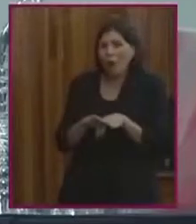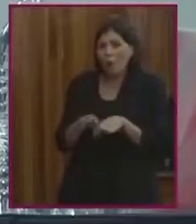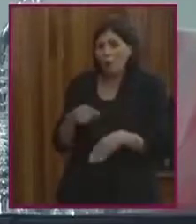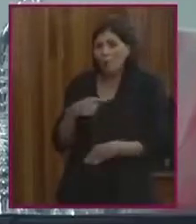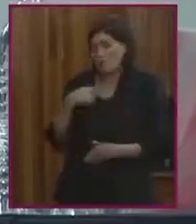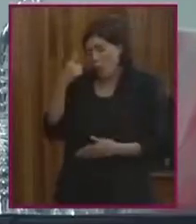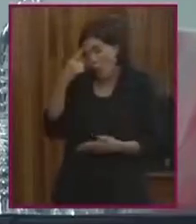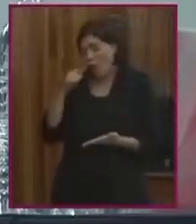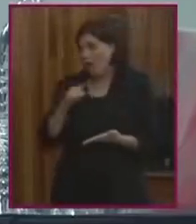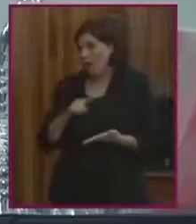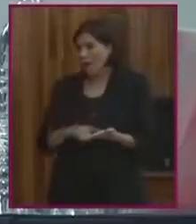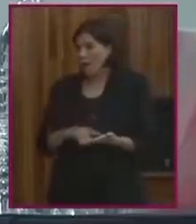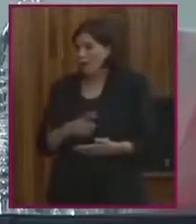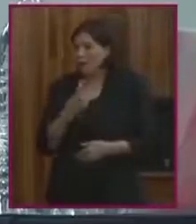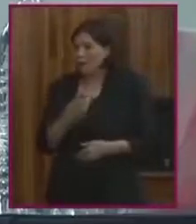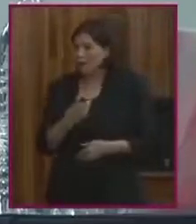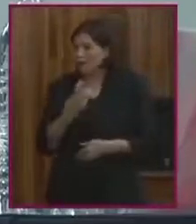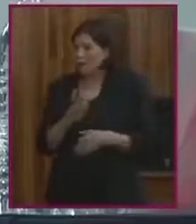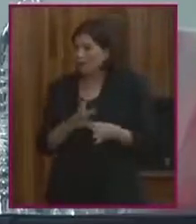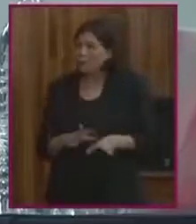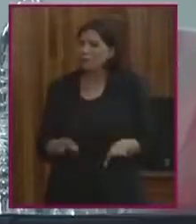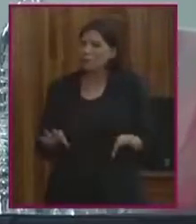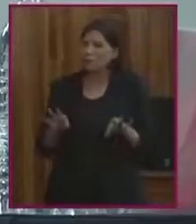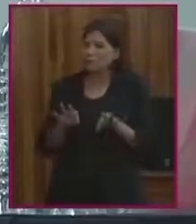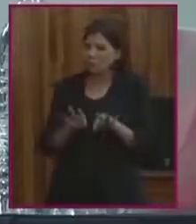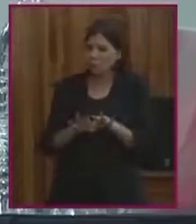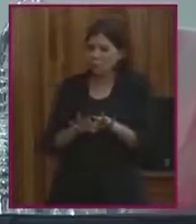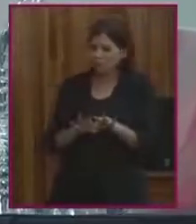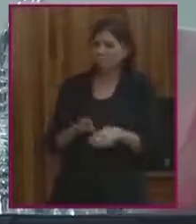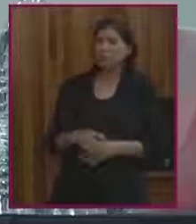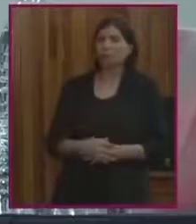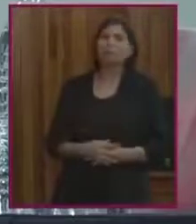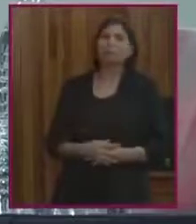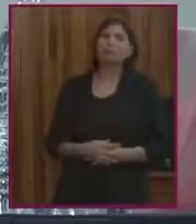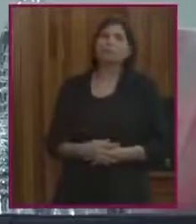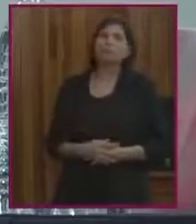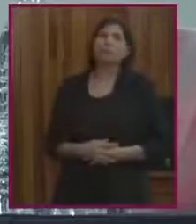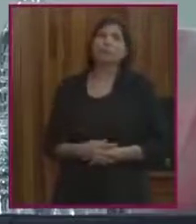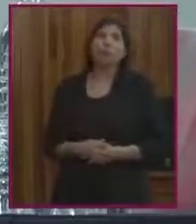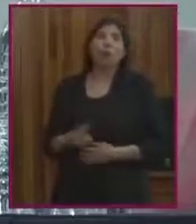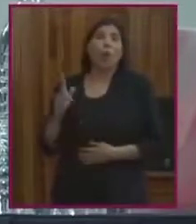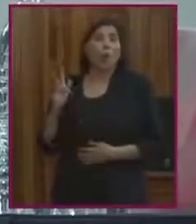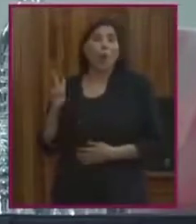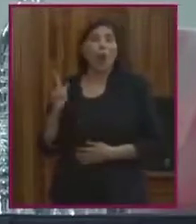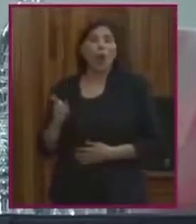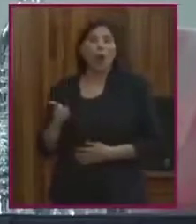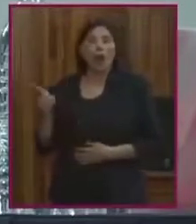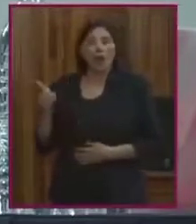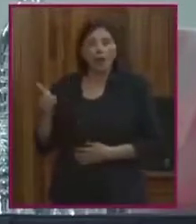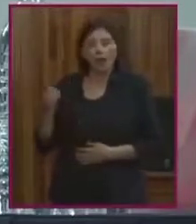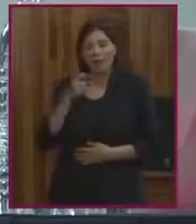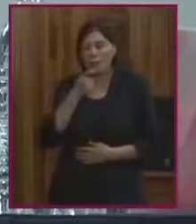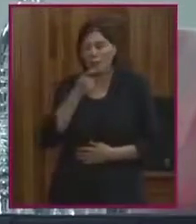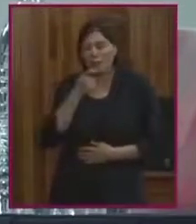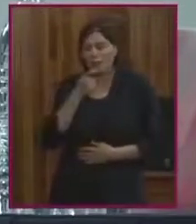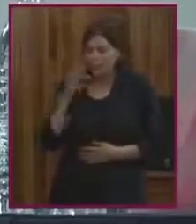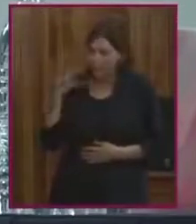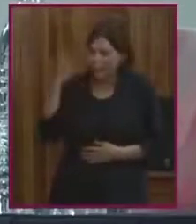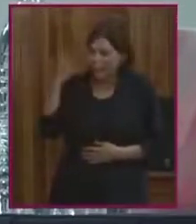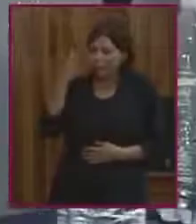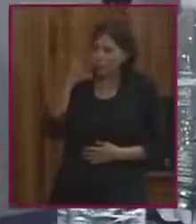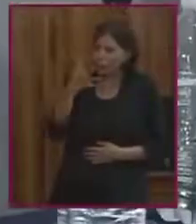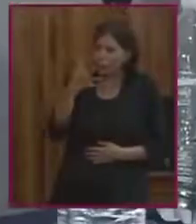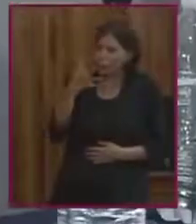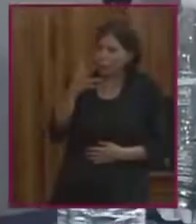partes sensibles de esta condición humana de esos niños que llegan a la escuela, que ojalá llegaran a los posgrados posteriormente,